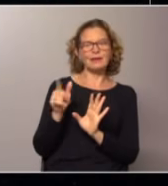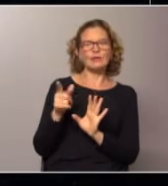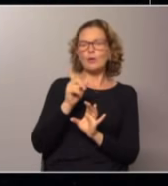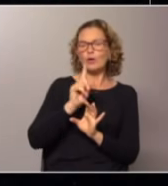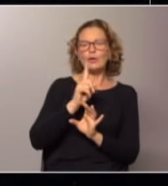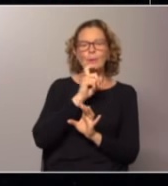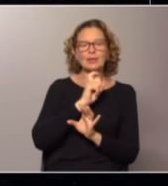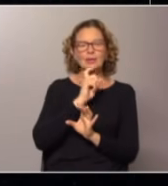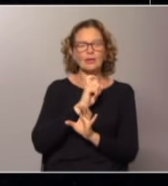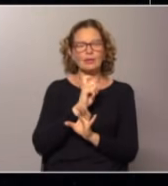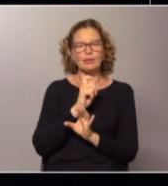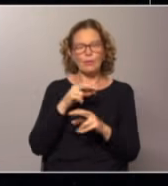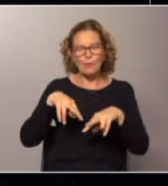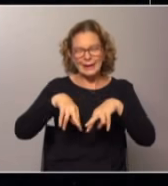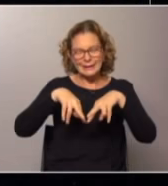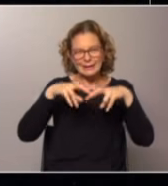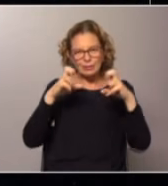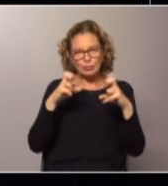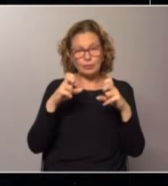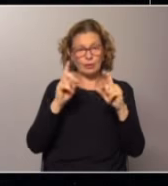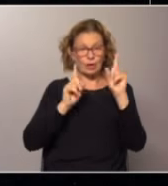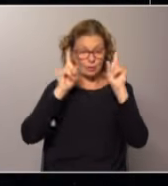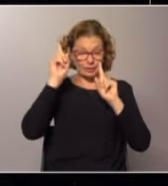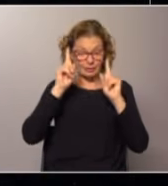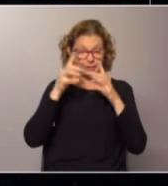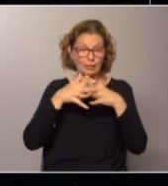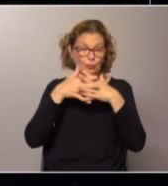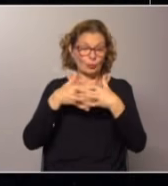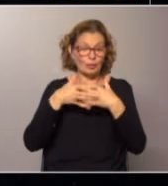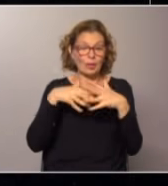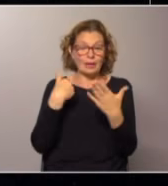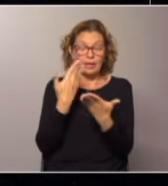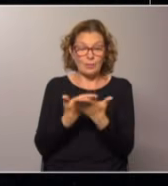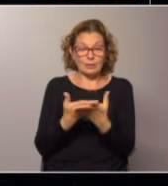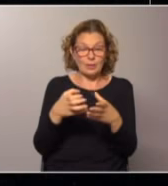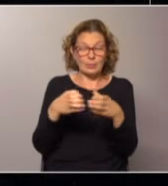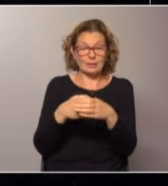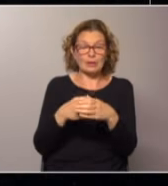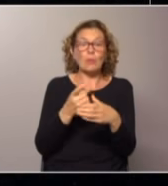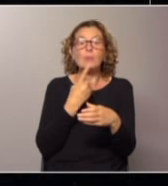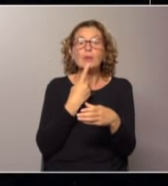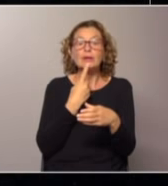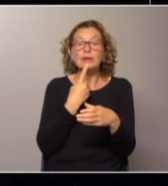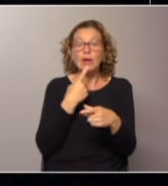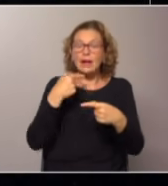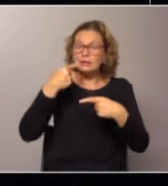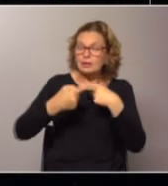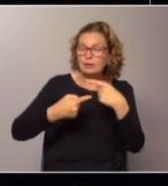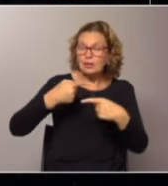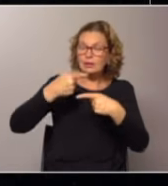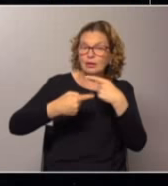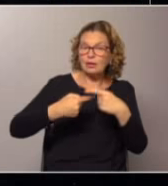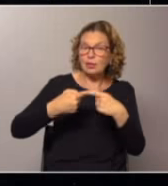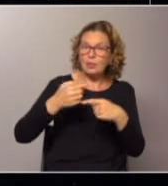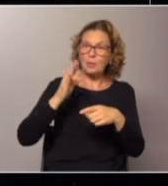mintió hay estudios de las universidades en eeuu que demuestran como el partido demócrata se ha ido decantando en un partido